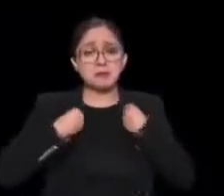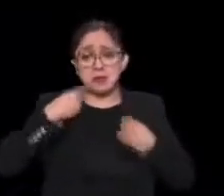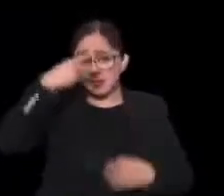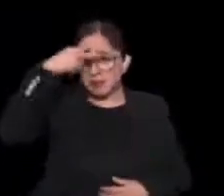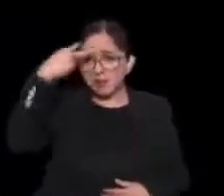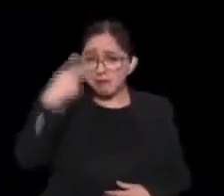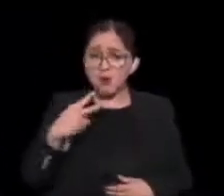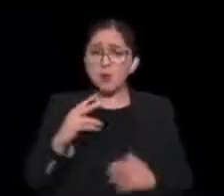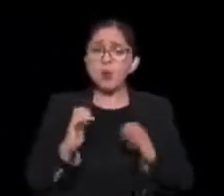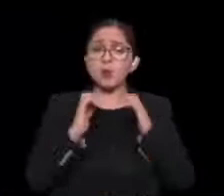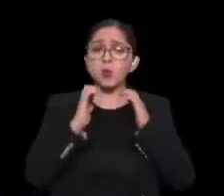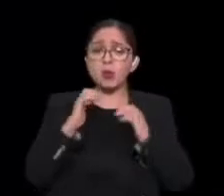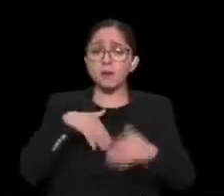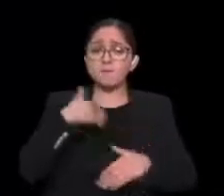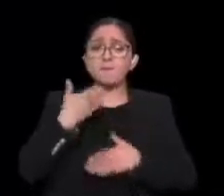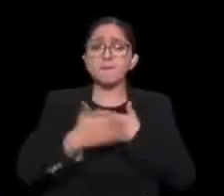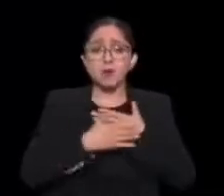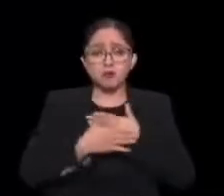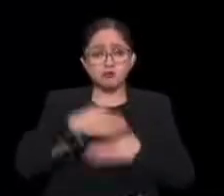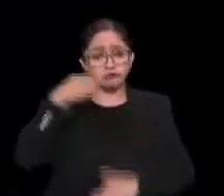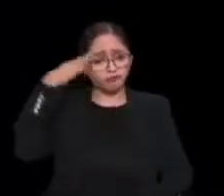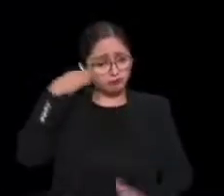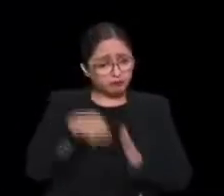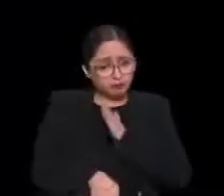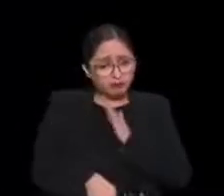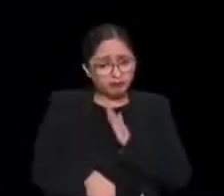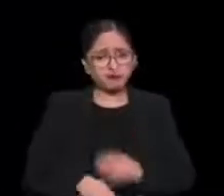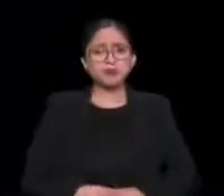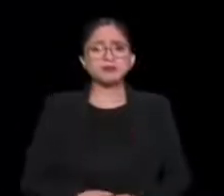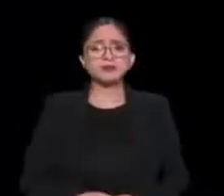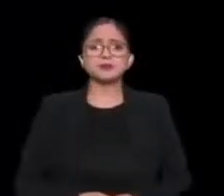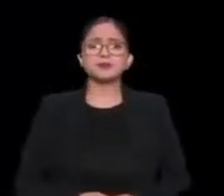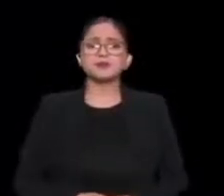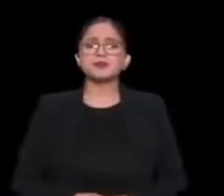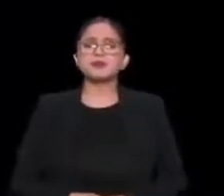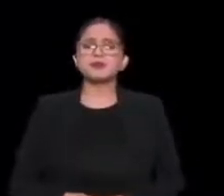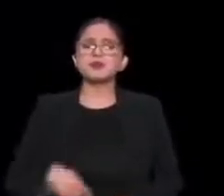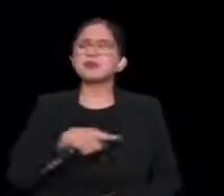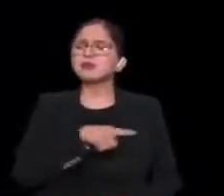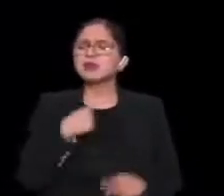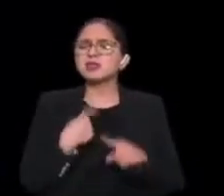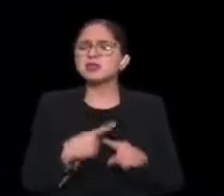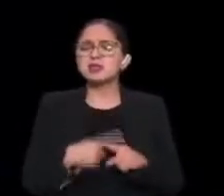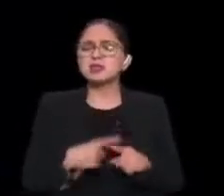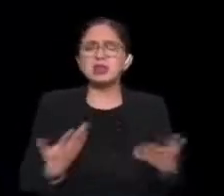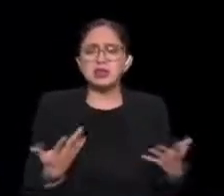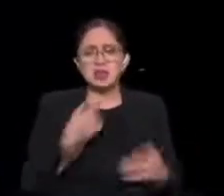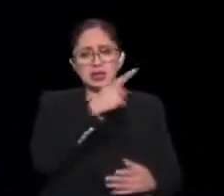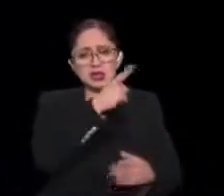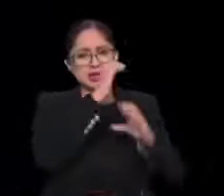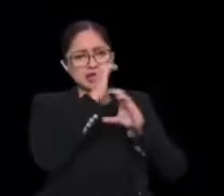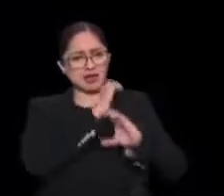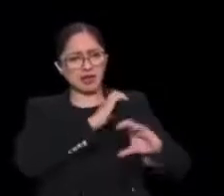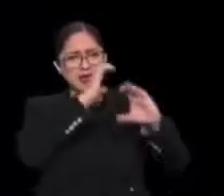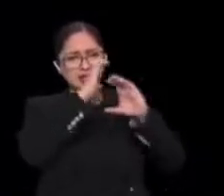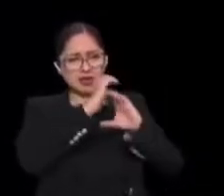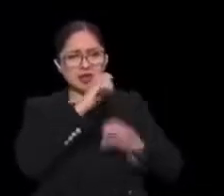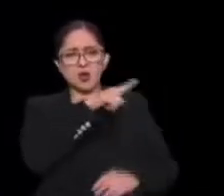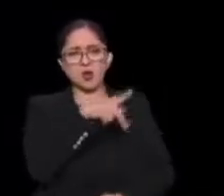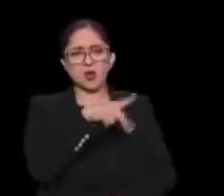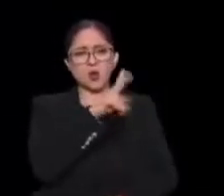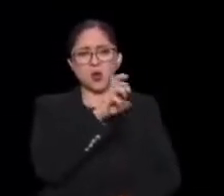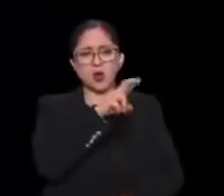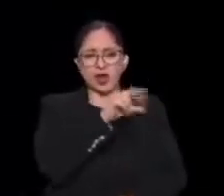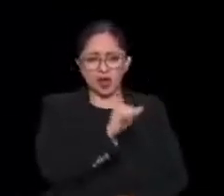colapso, algo así, ¿no? Sí, justamente esas cuentas que son las cuentas que promueven a cantantes coreanos, pop, ¿no? Para adolescentes,